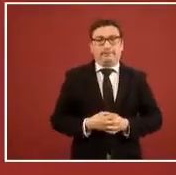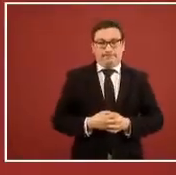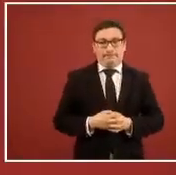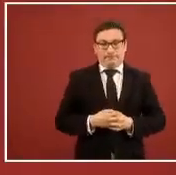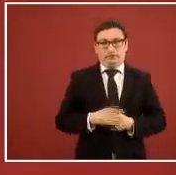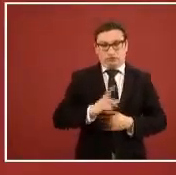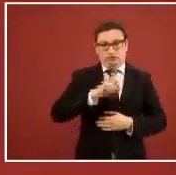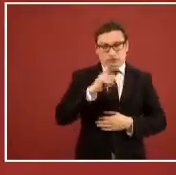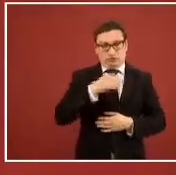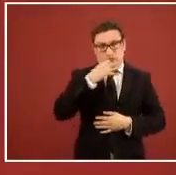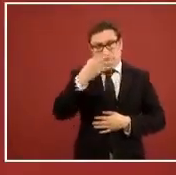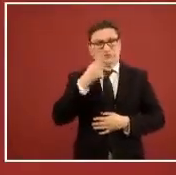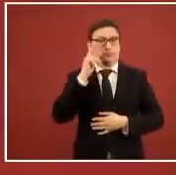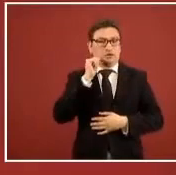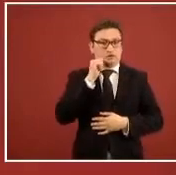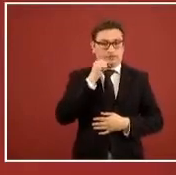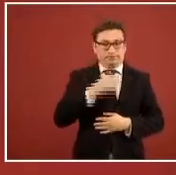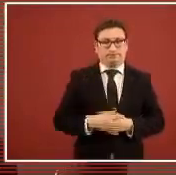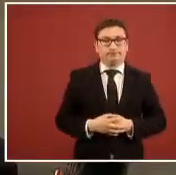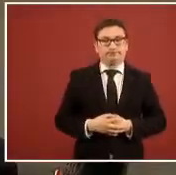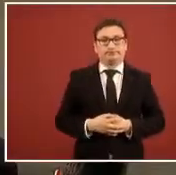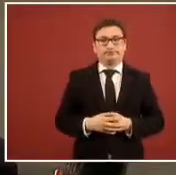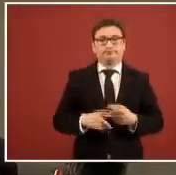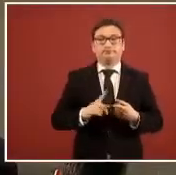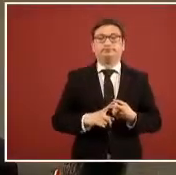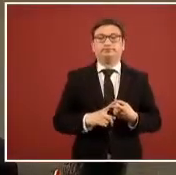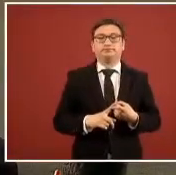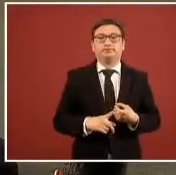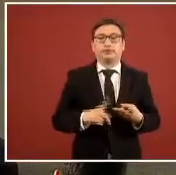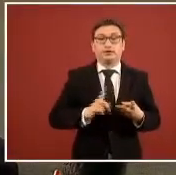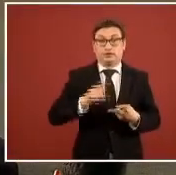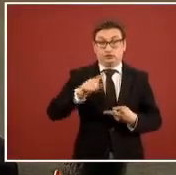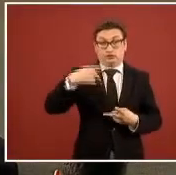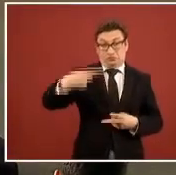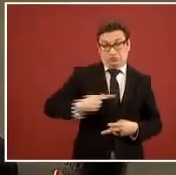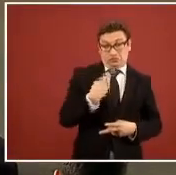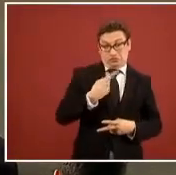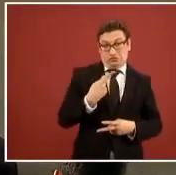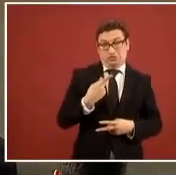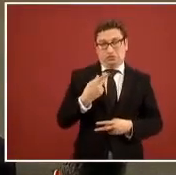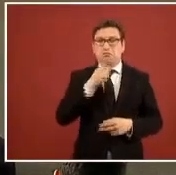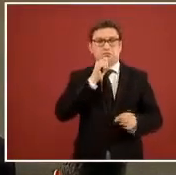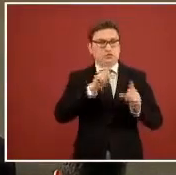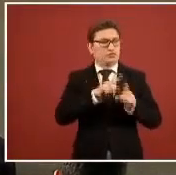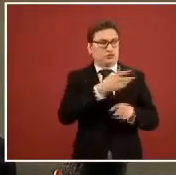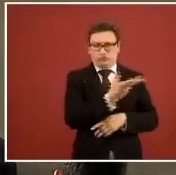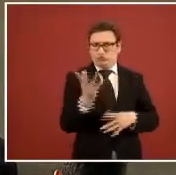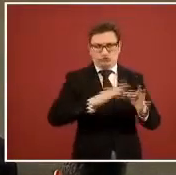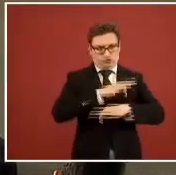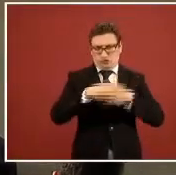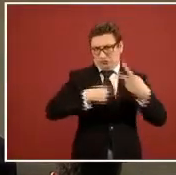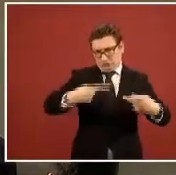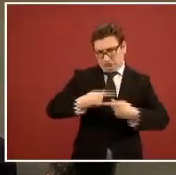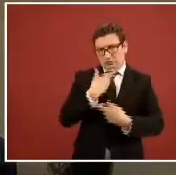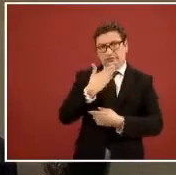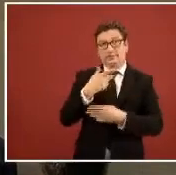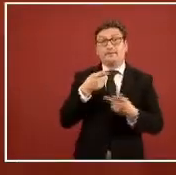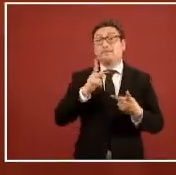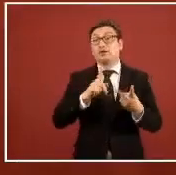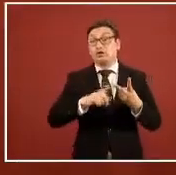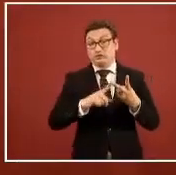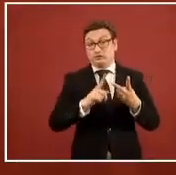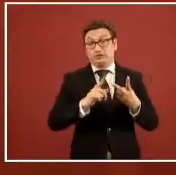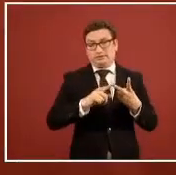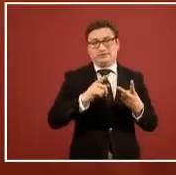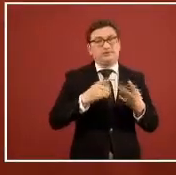lo comunicamos el día de mañana sin falta. Sobre esta pregunta que hace también, bueno, a todos les agradezco sus preguntas, pero